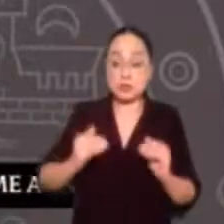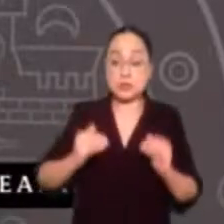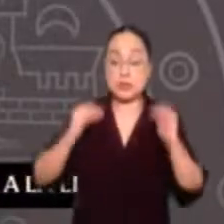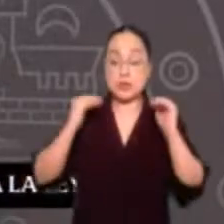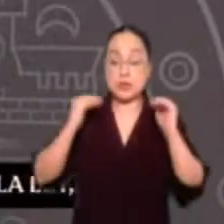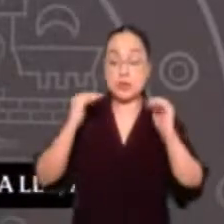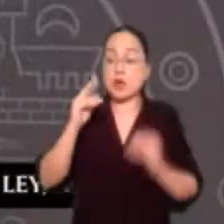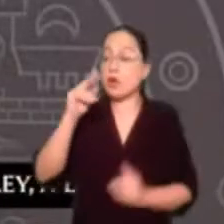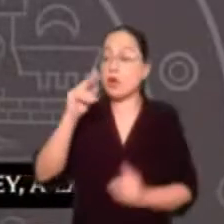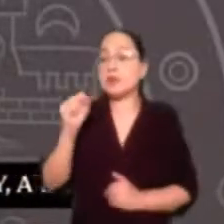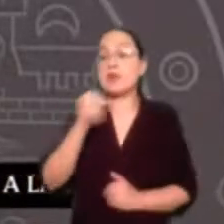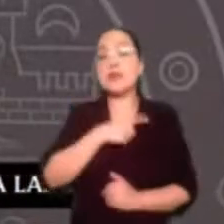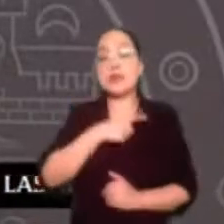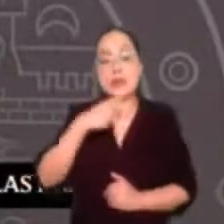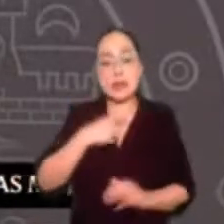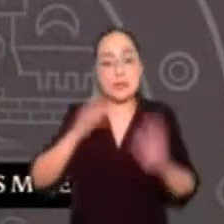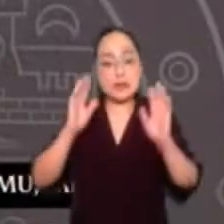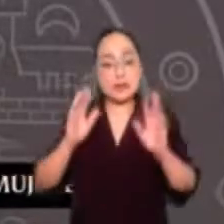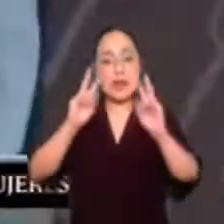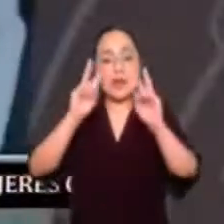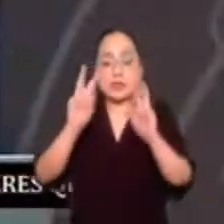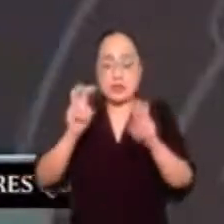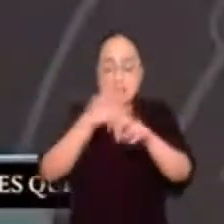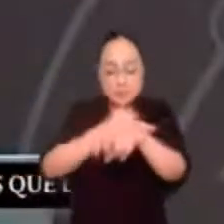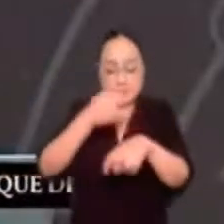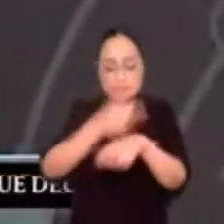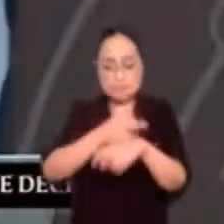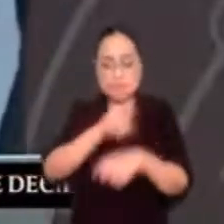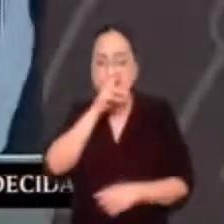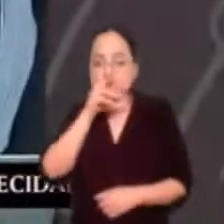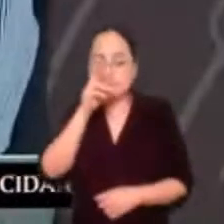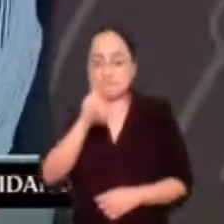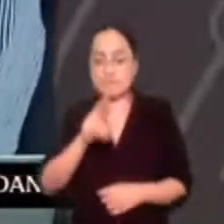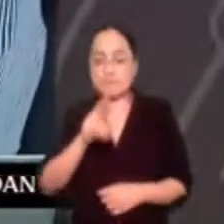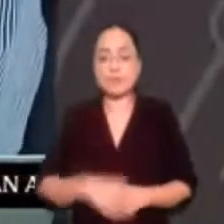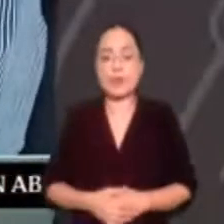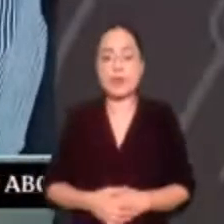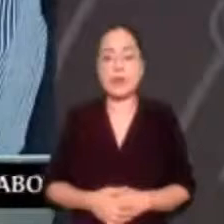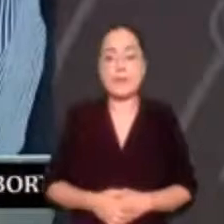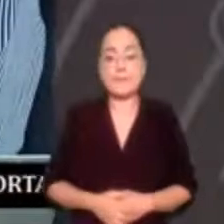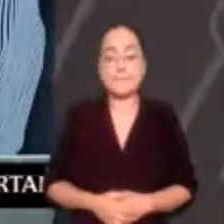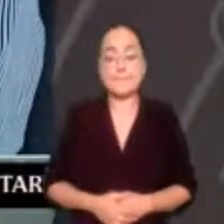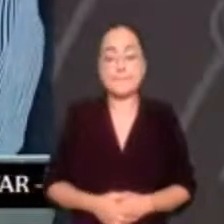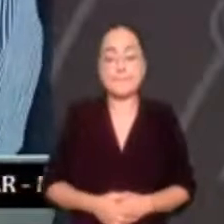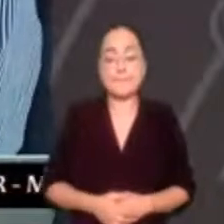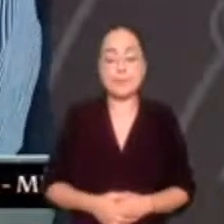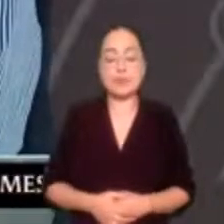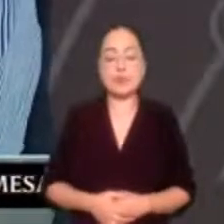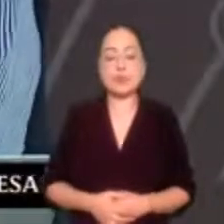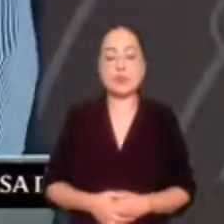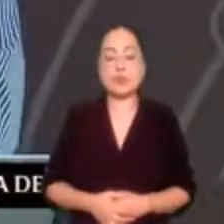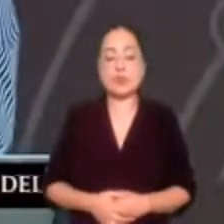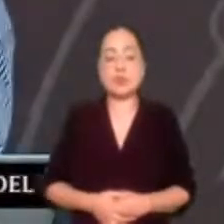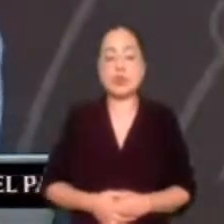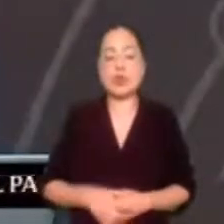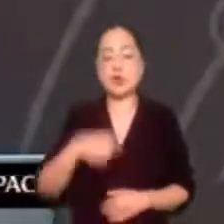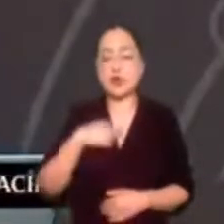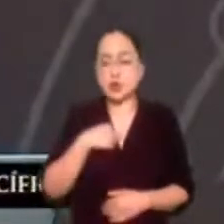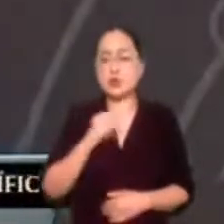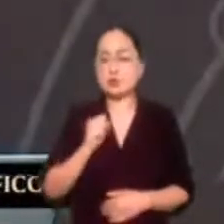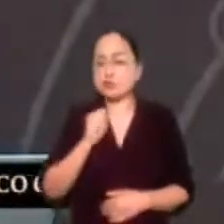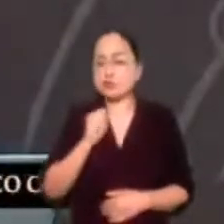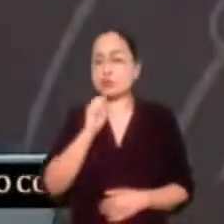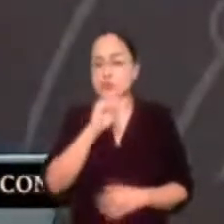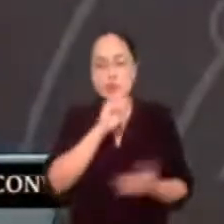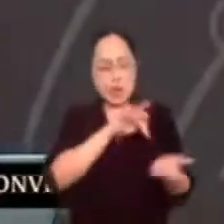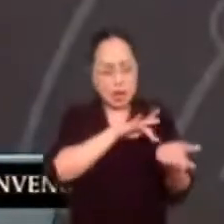tema. Que esa es una. Yo voy a ser solidario, sí, pero no podemos.